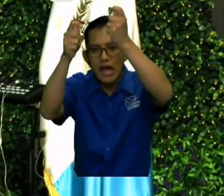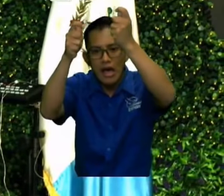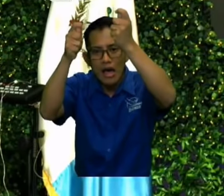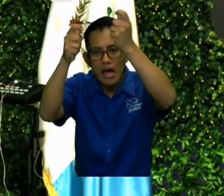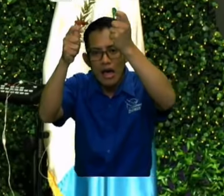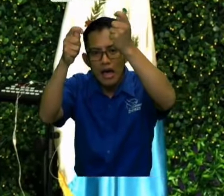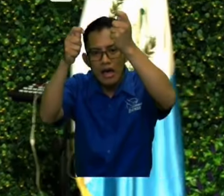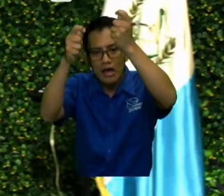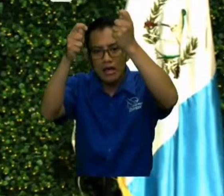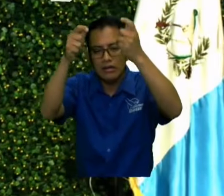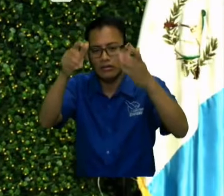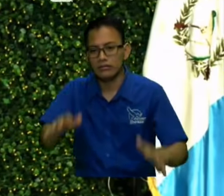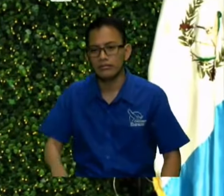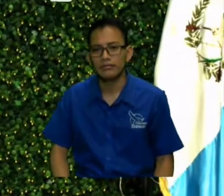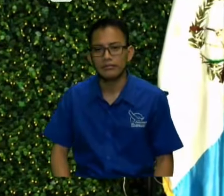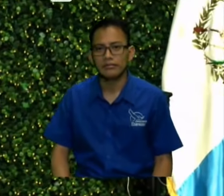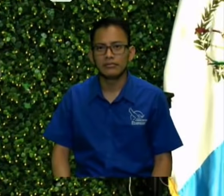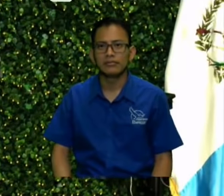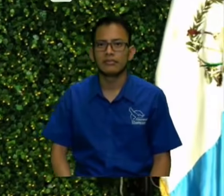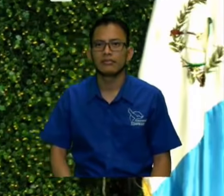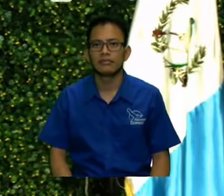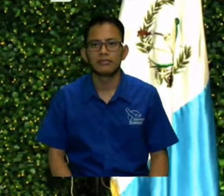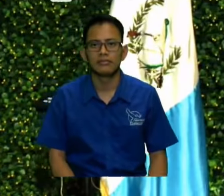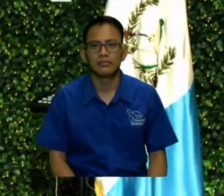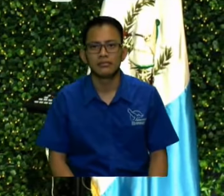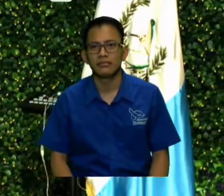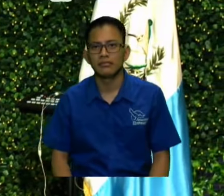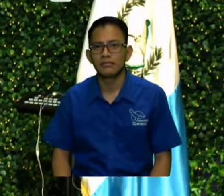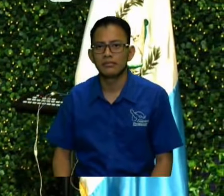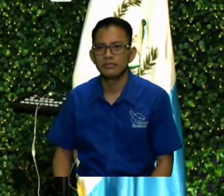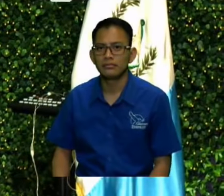Y no voy a hablar de fiestas, ¿verdad usted? Porque pues, ahí hablaría